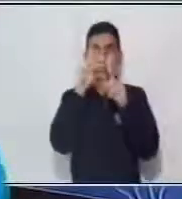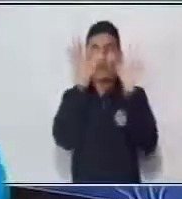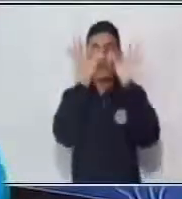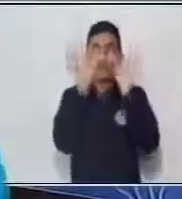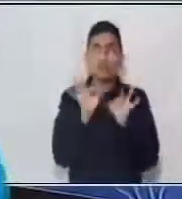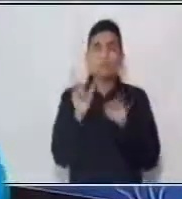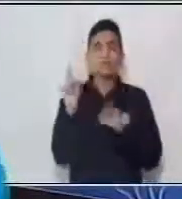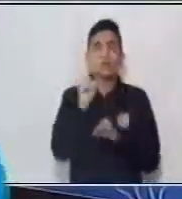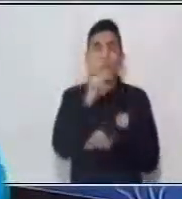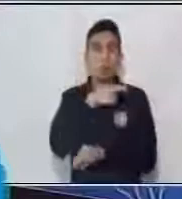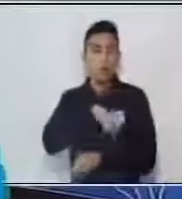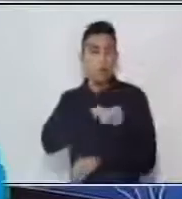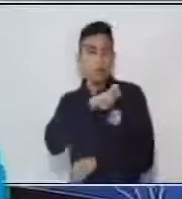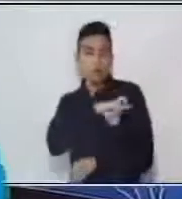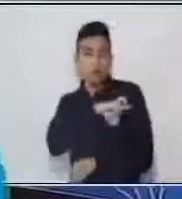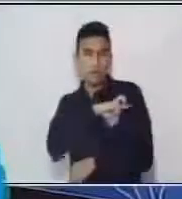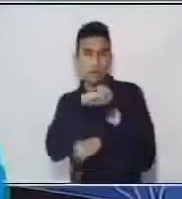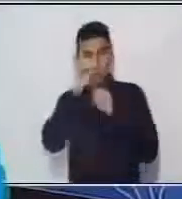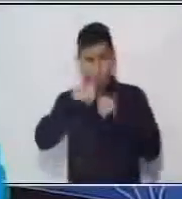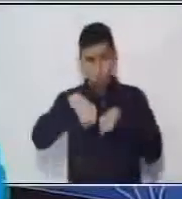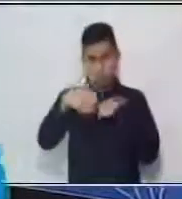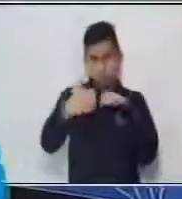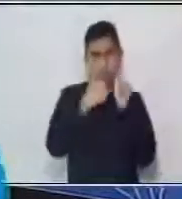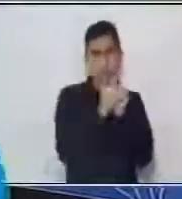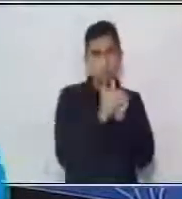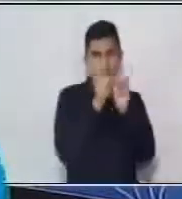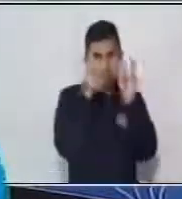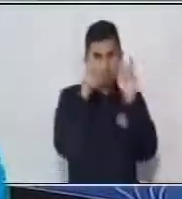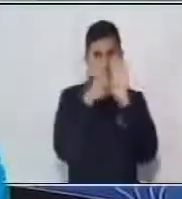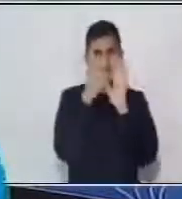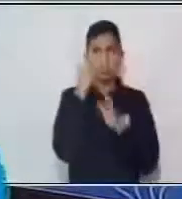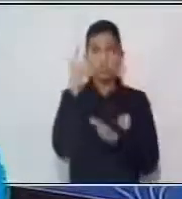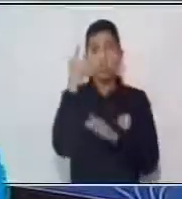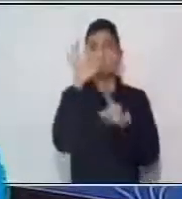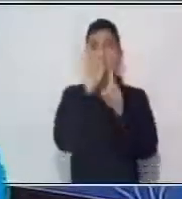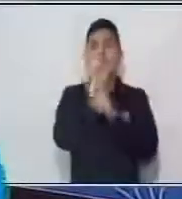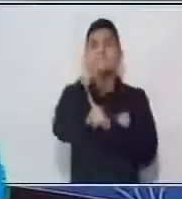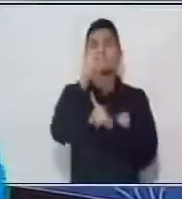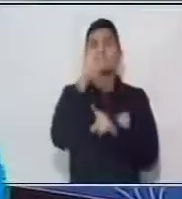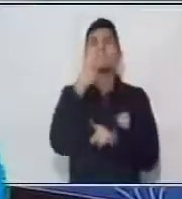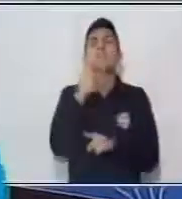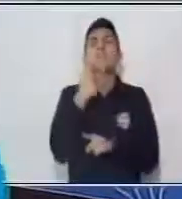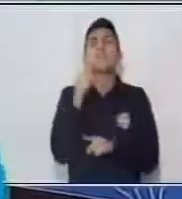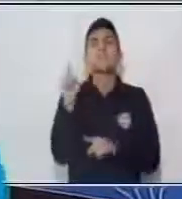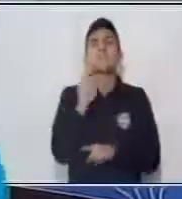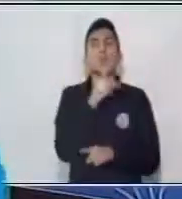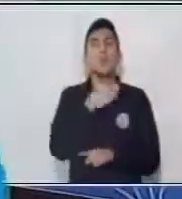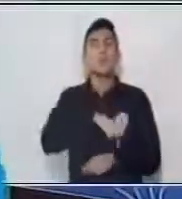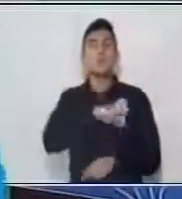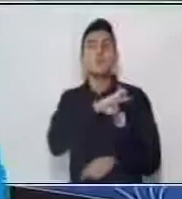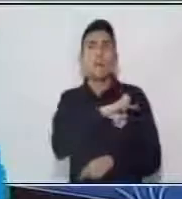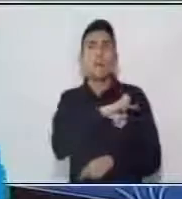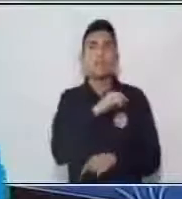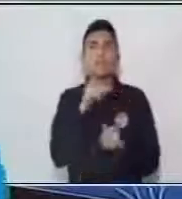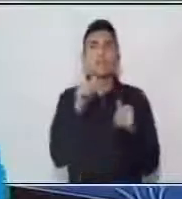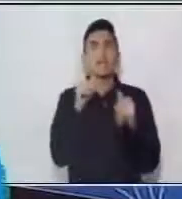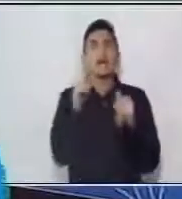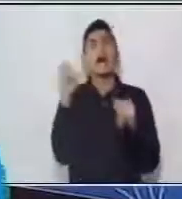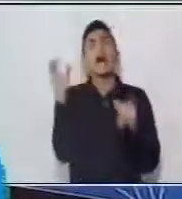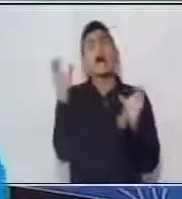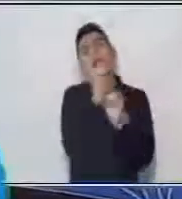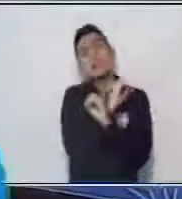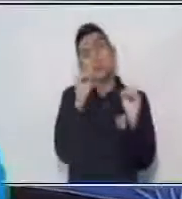no personales, y que me puedes acompañar muy bien acá, y te darás cuenta que dice, no personales sería a ninguna